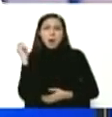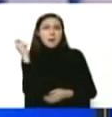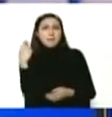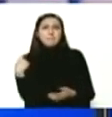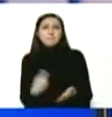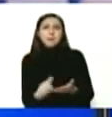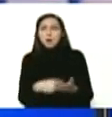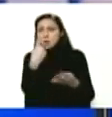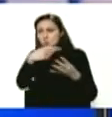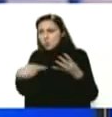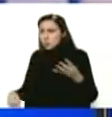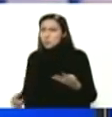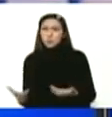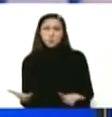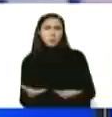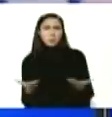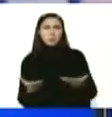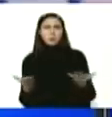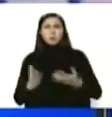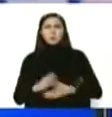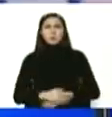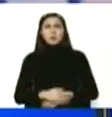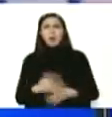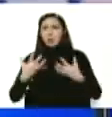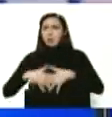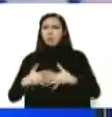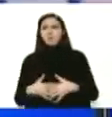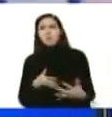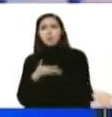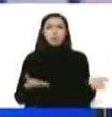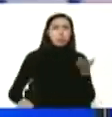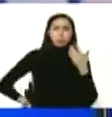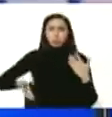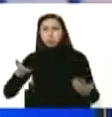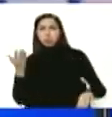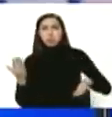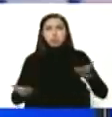materia prima, nómina. Entonces la empresa está tan valiente ahorita.